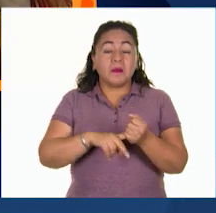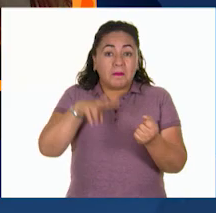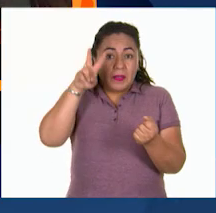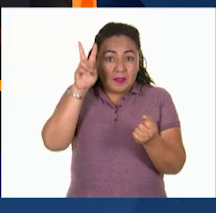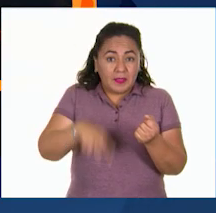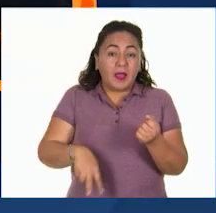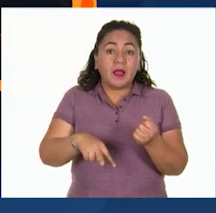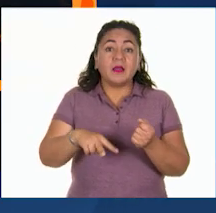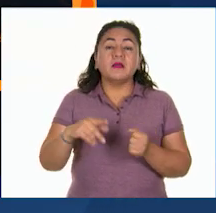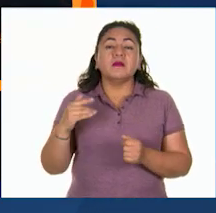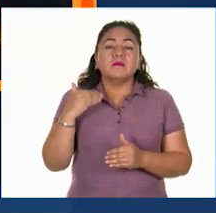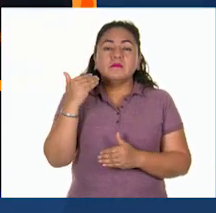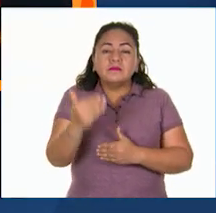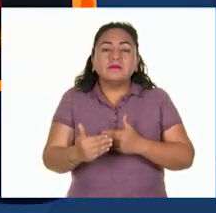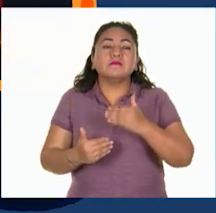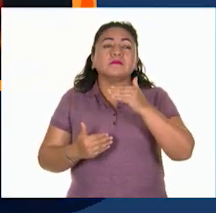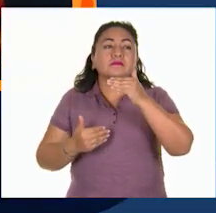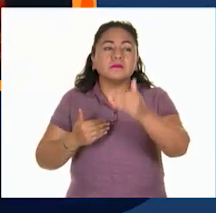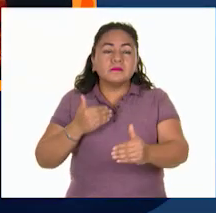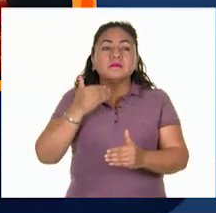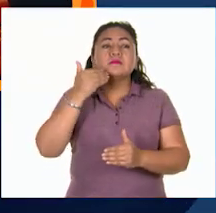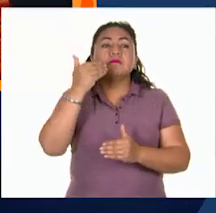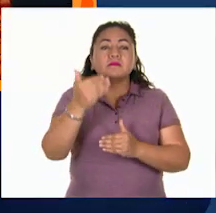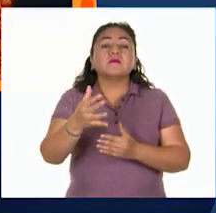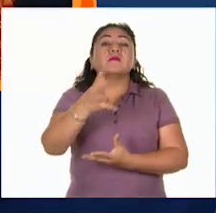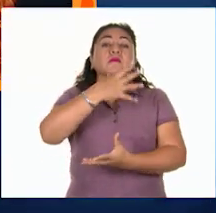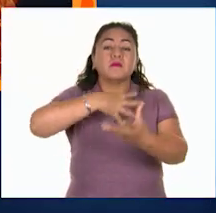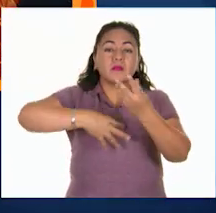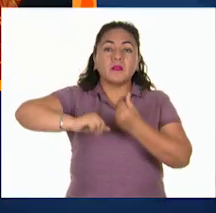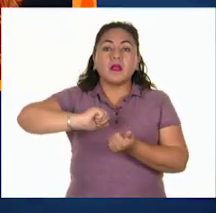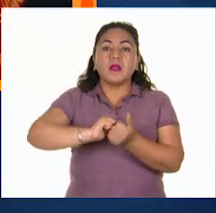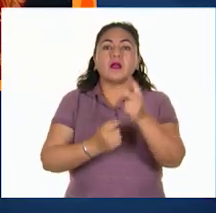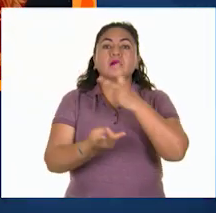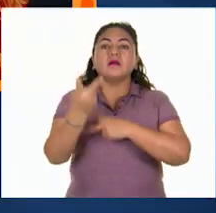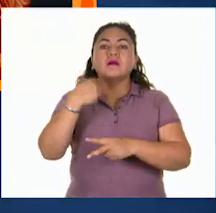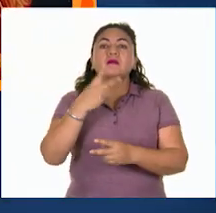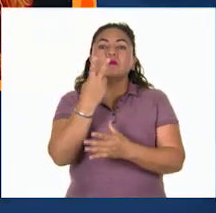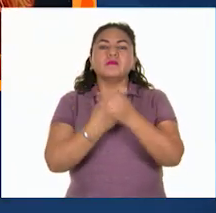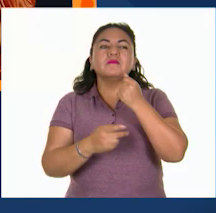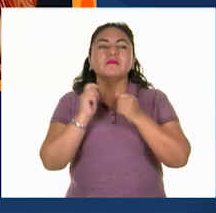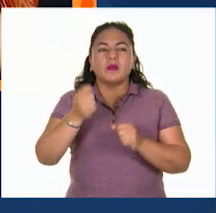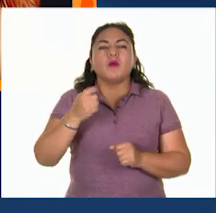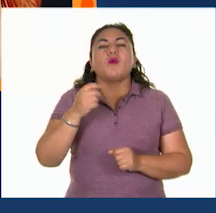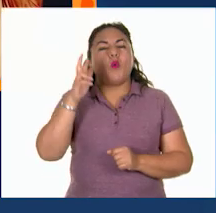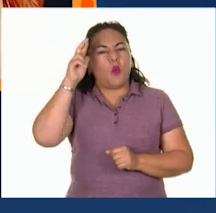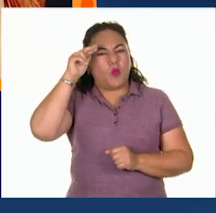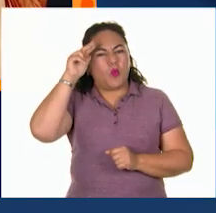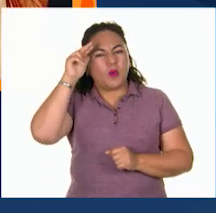verdadera Magdalena avanza por el camino, donde en cambio crece la venenosa blasfemia de 2 conejos.